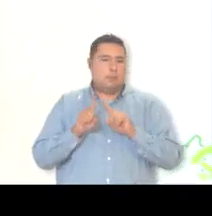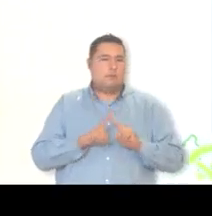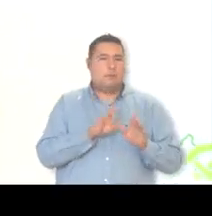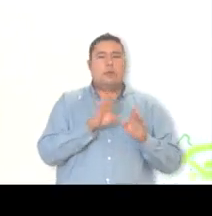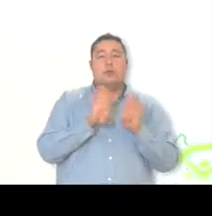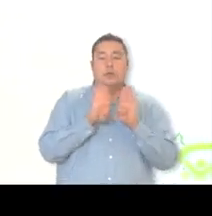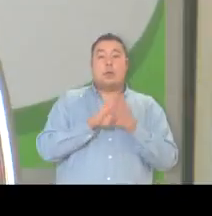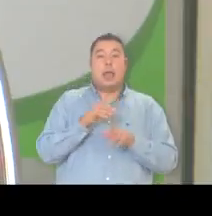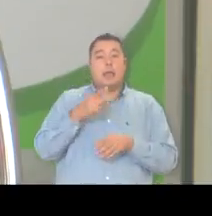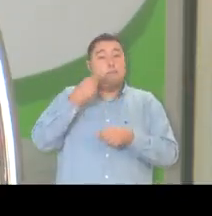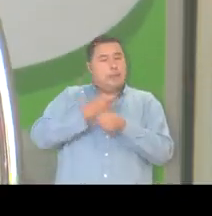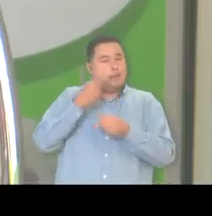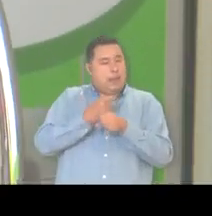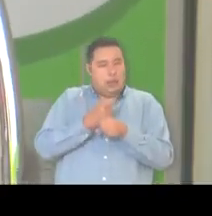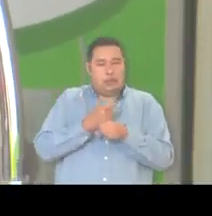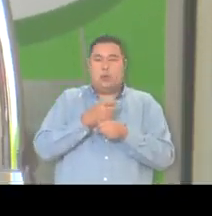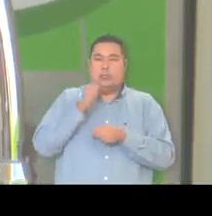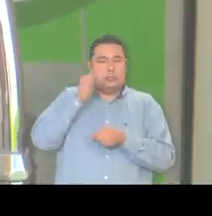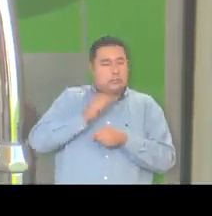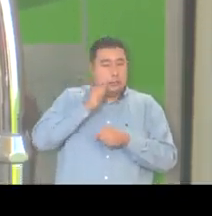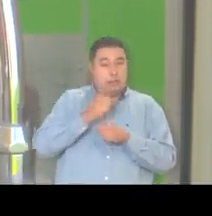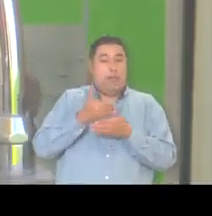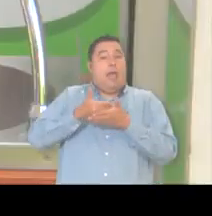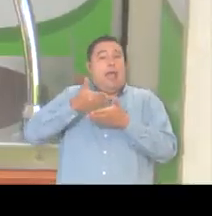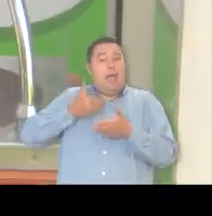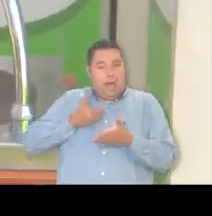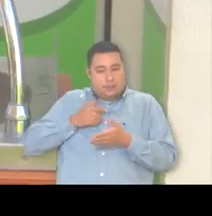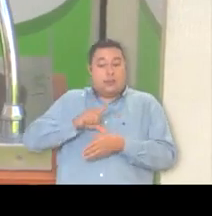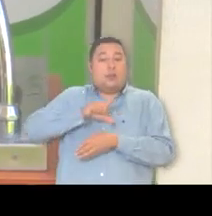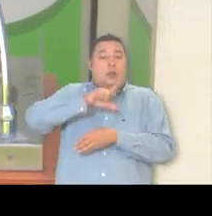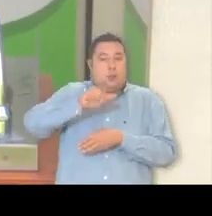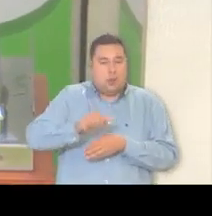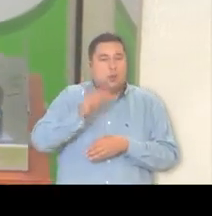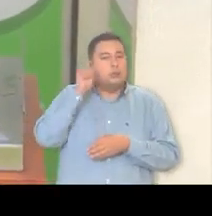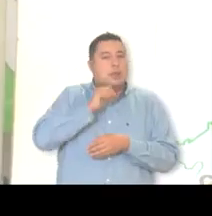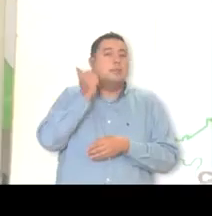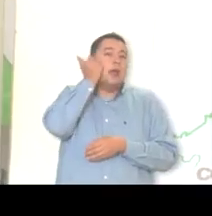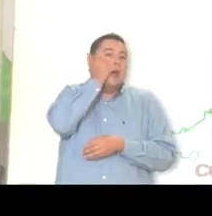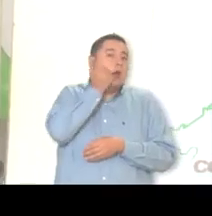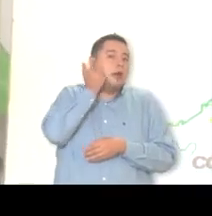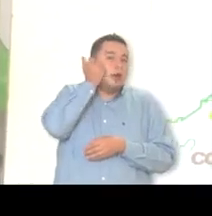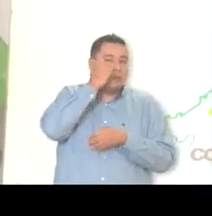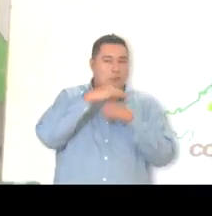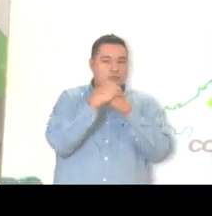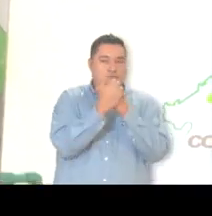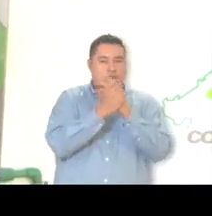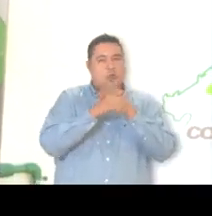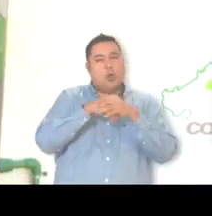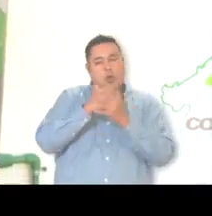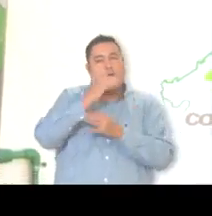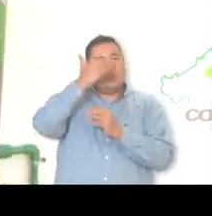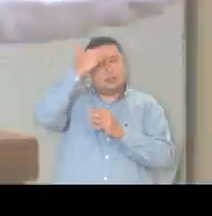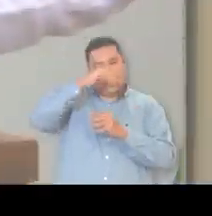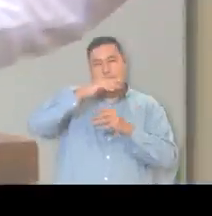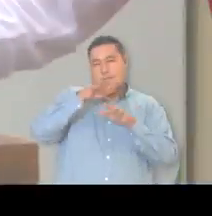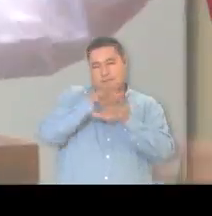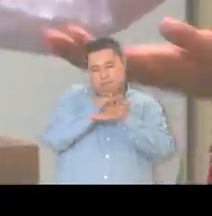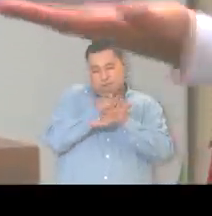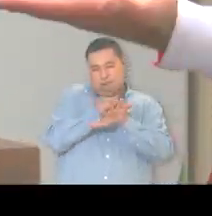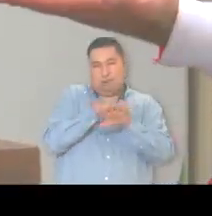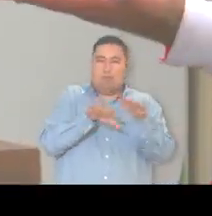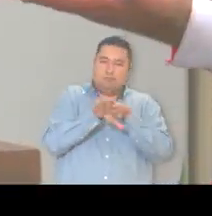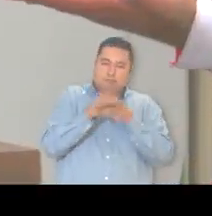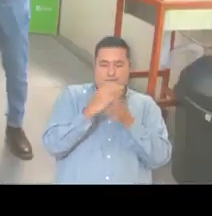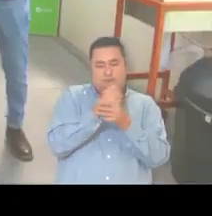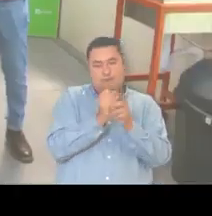Primero que todo, antes de manipular y después de manipular los alimentos, debemos de lavarnos siempre la mano conforme las técnicas adecuadas que ya conocemos.